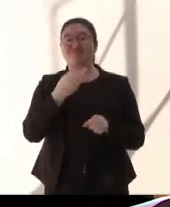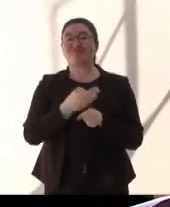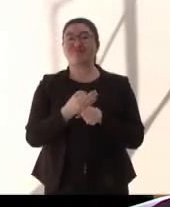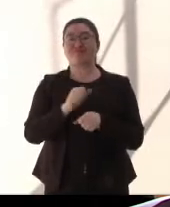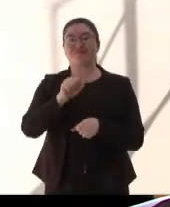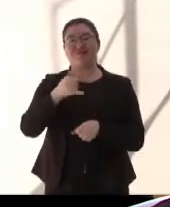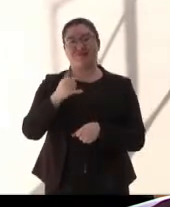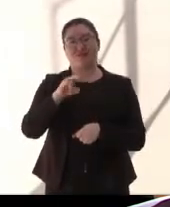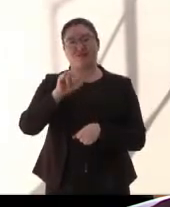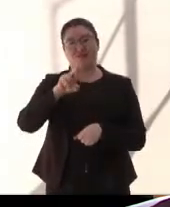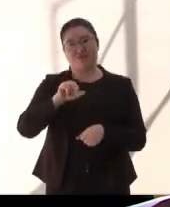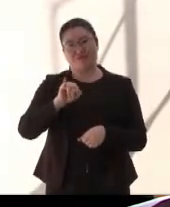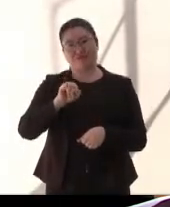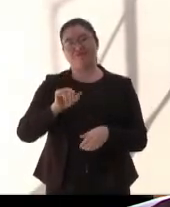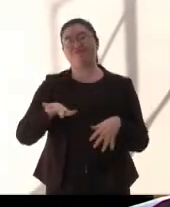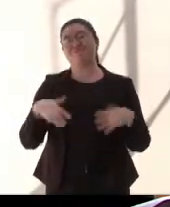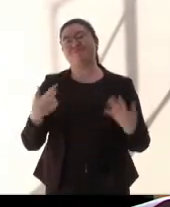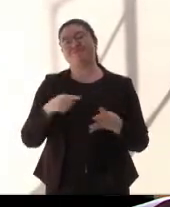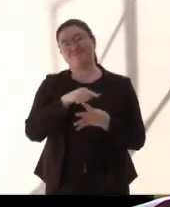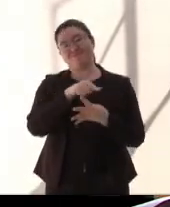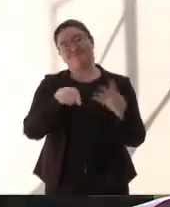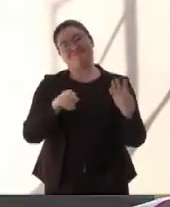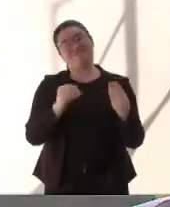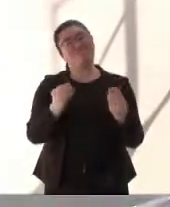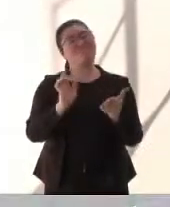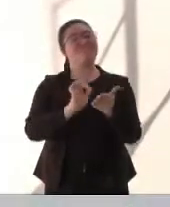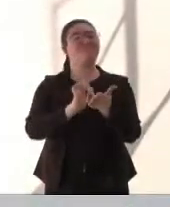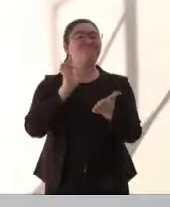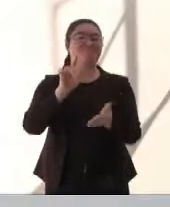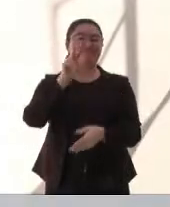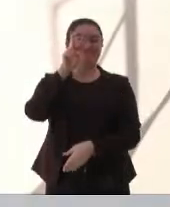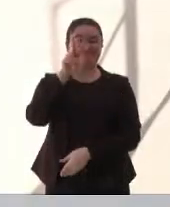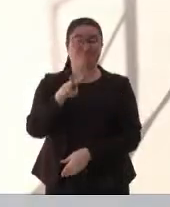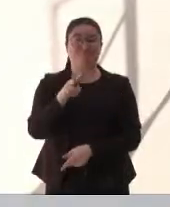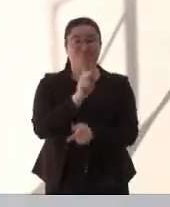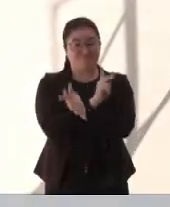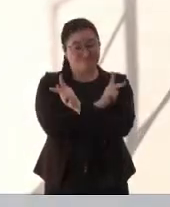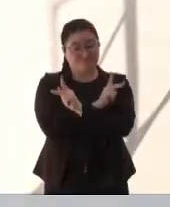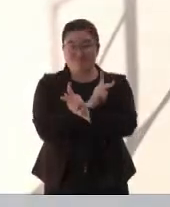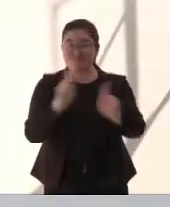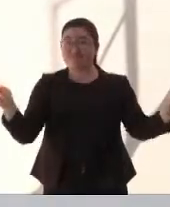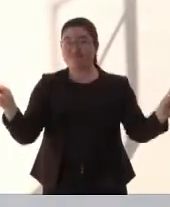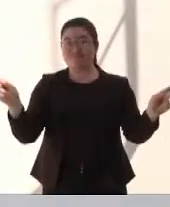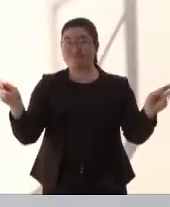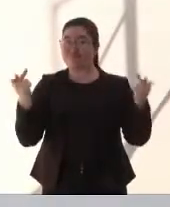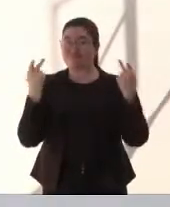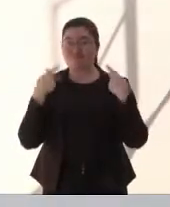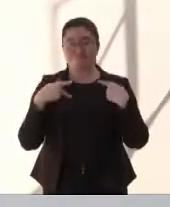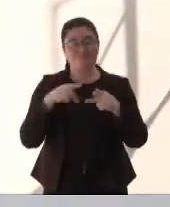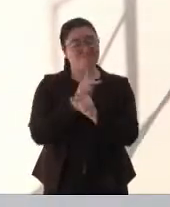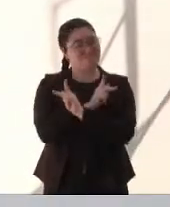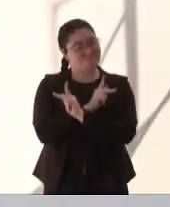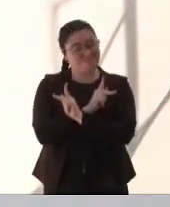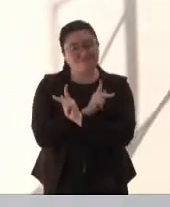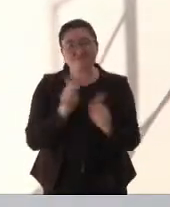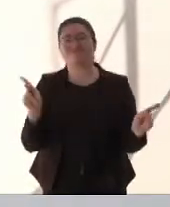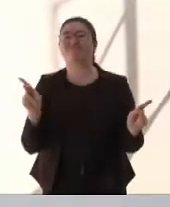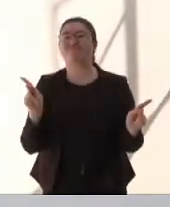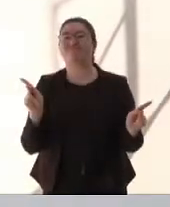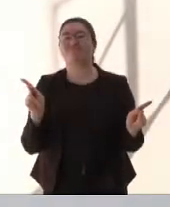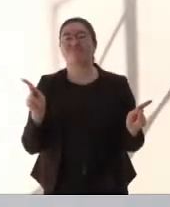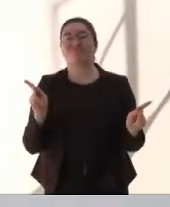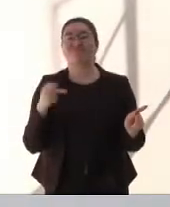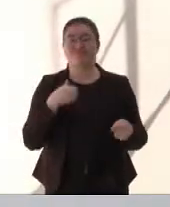también muy al pendiente. Muchísimas gracias a todas y a todos por este acompañamiento,